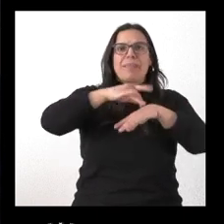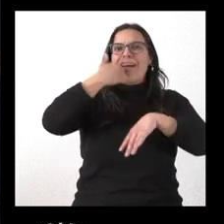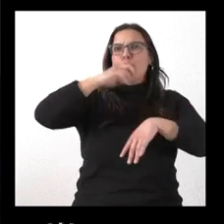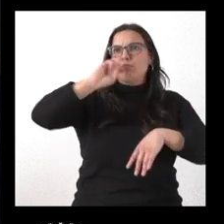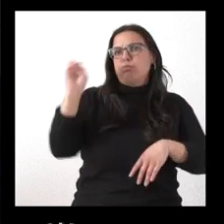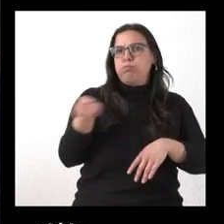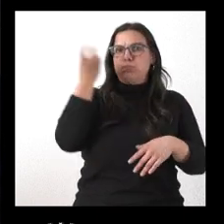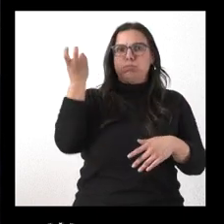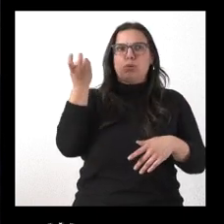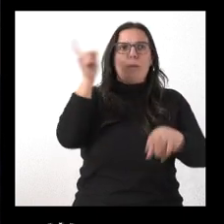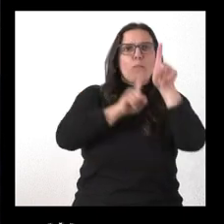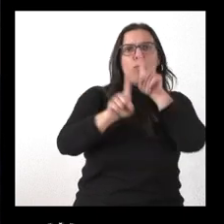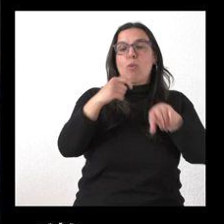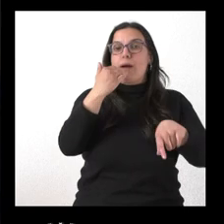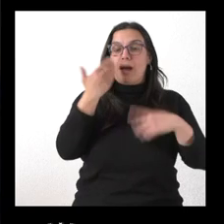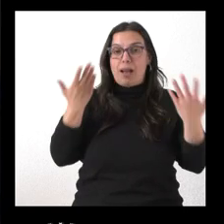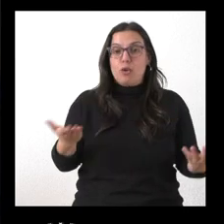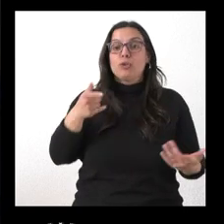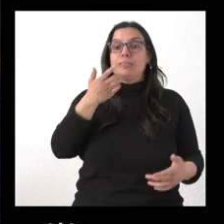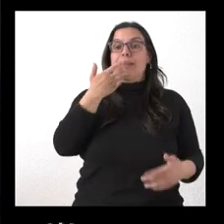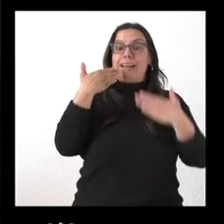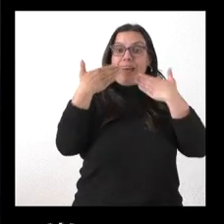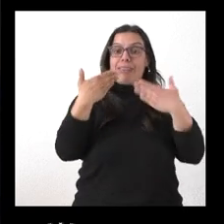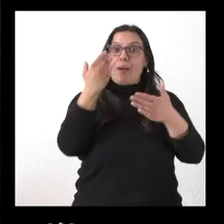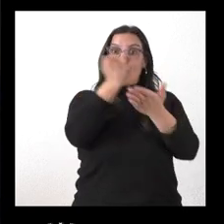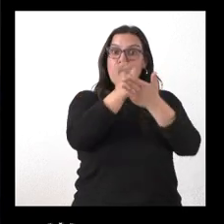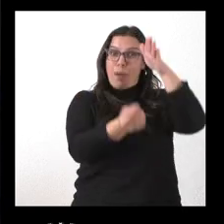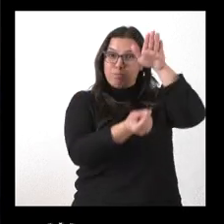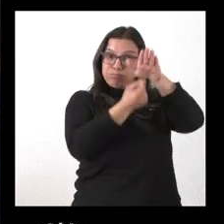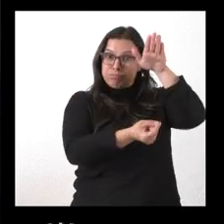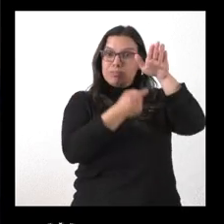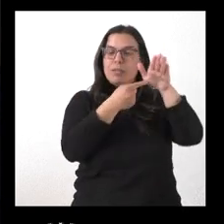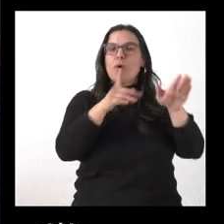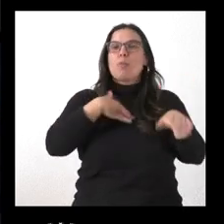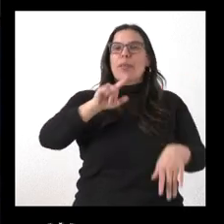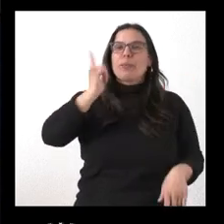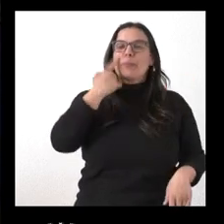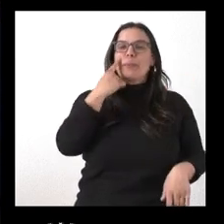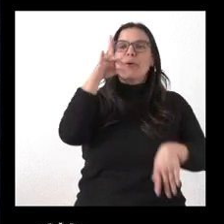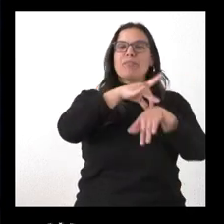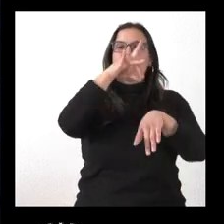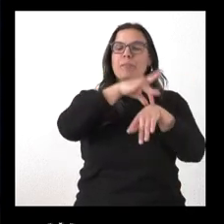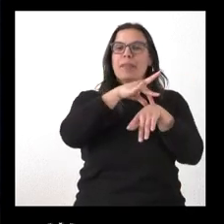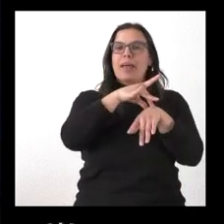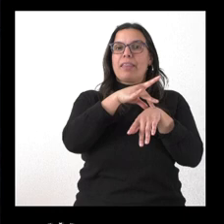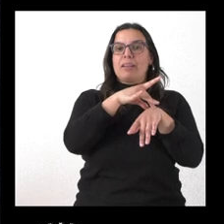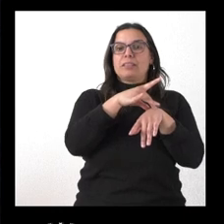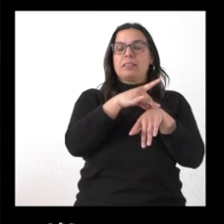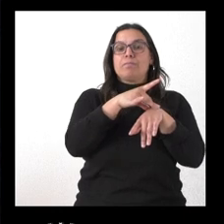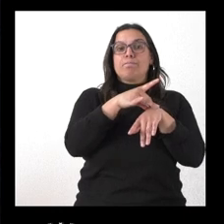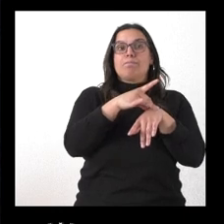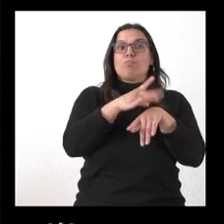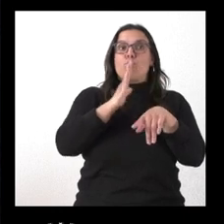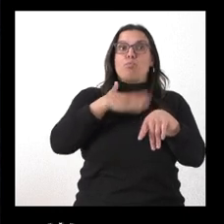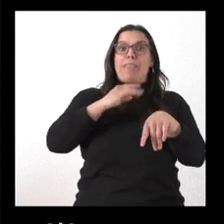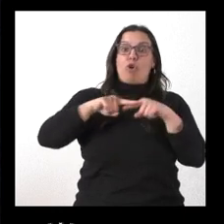alteración es posible de esta forma que se diagnostiquen determinadas enfermedades que pudieran hipotecar el desarrollo futuro de los